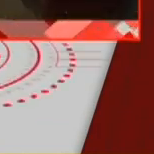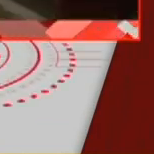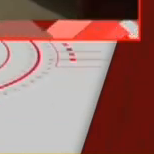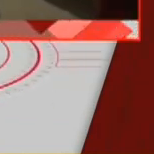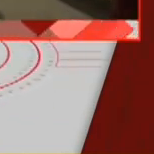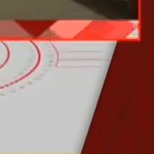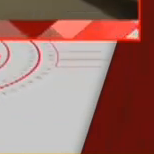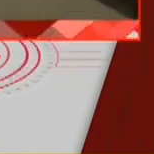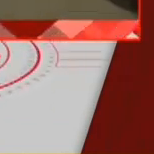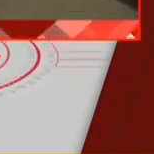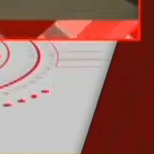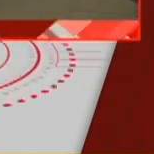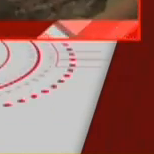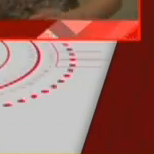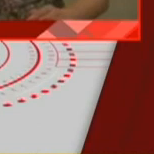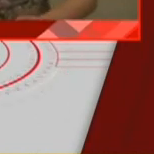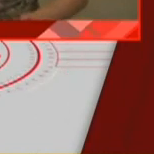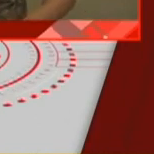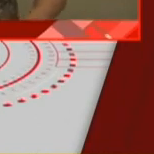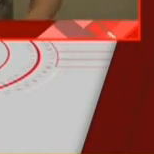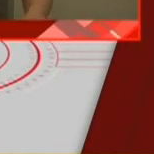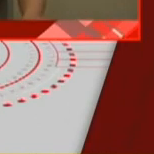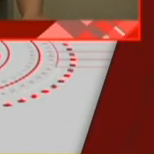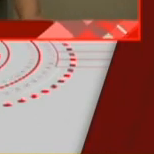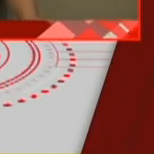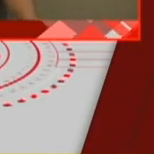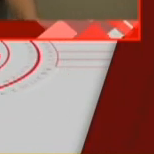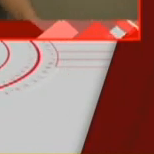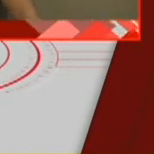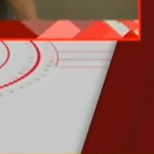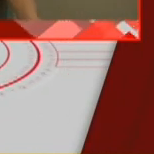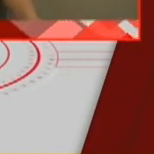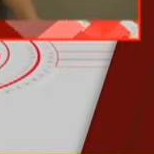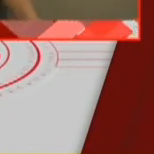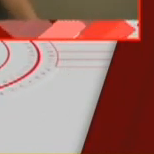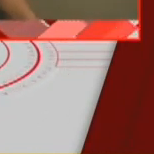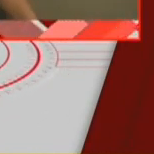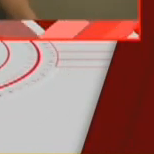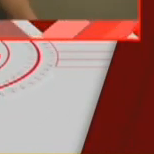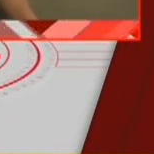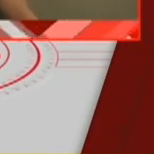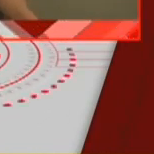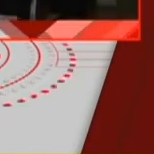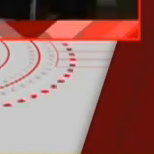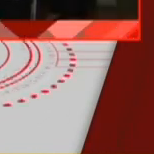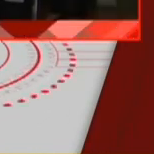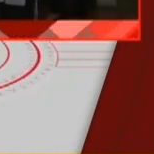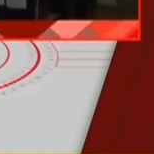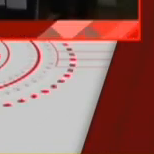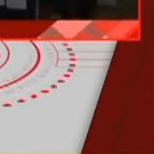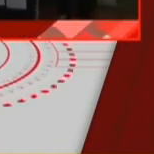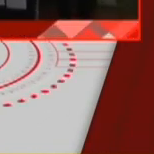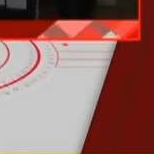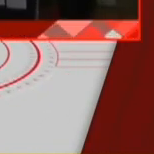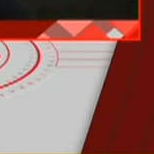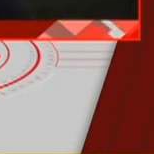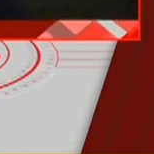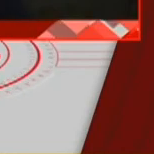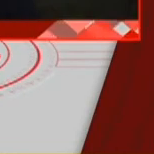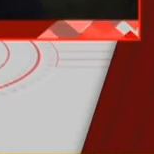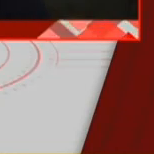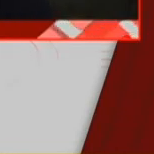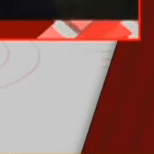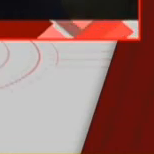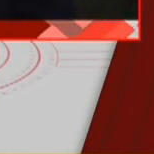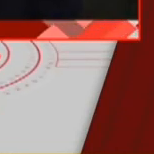que pensar en toda la riqueza que uno puede sacar de ahí para el desarrollo científico, cultural, de investigación, en muchos temas.